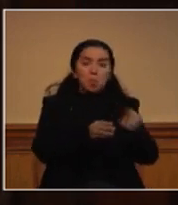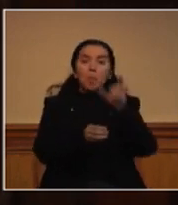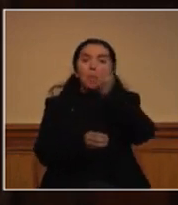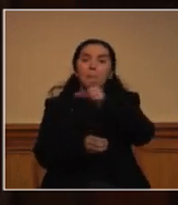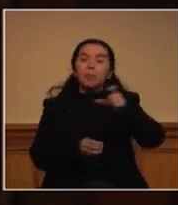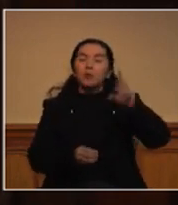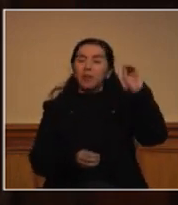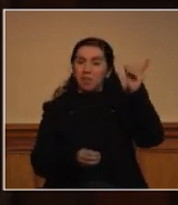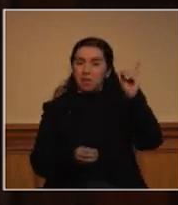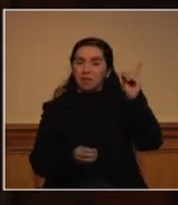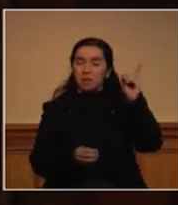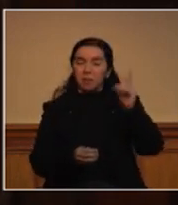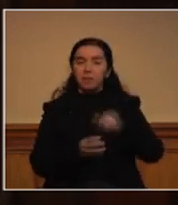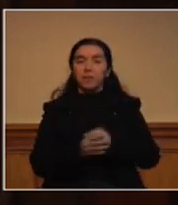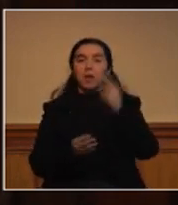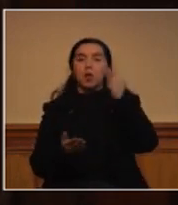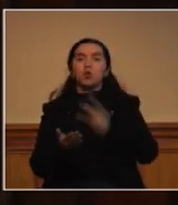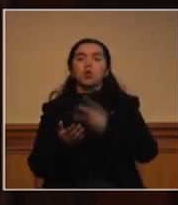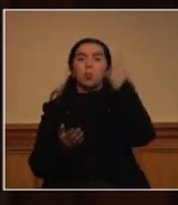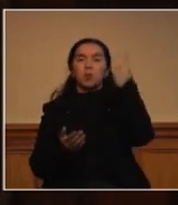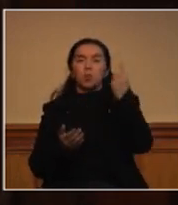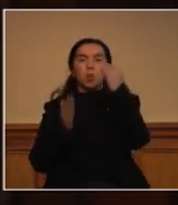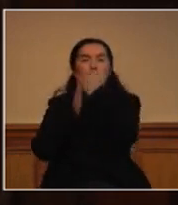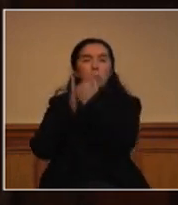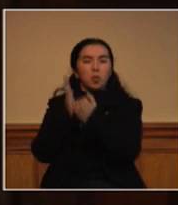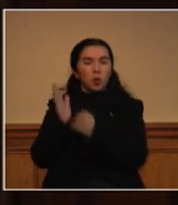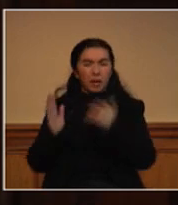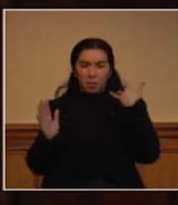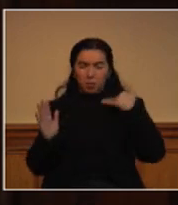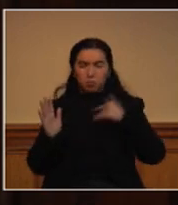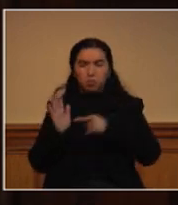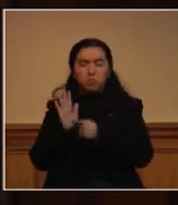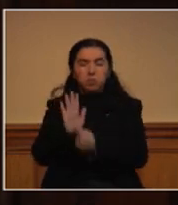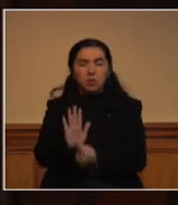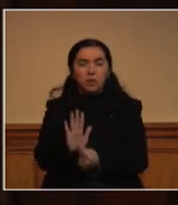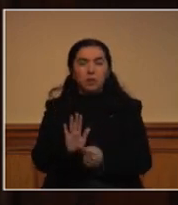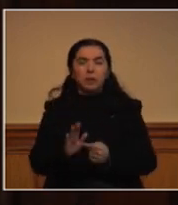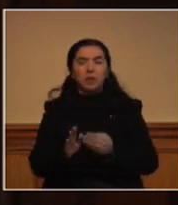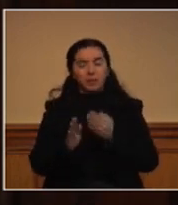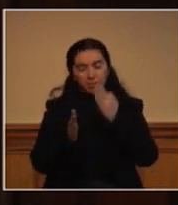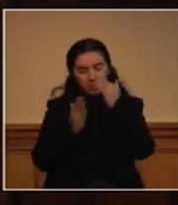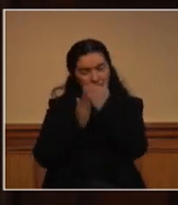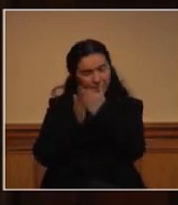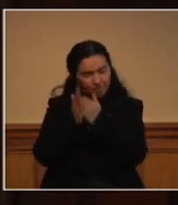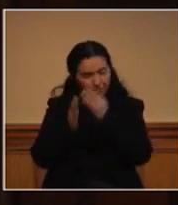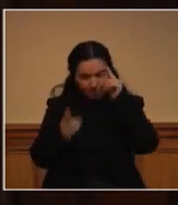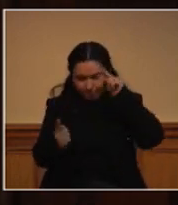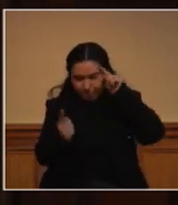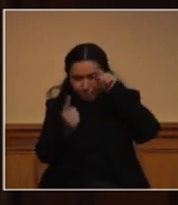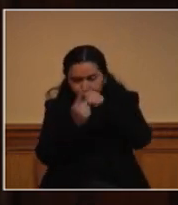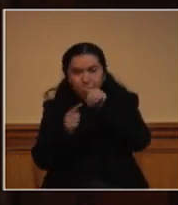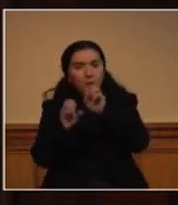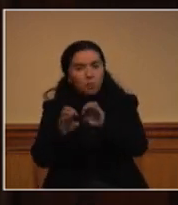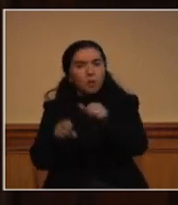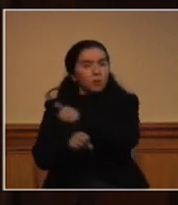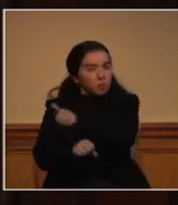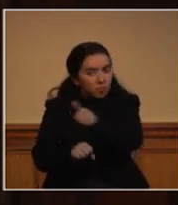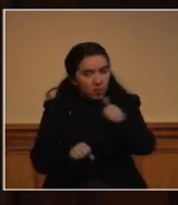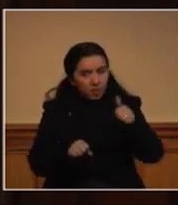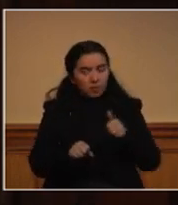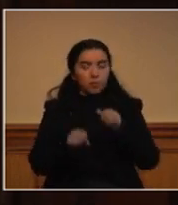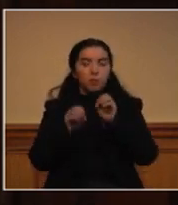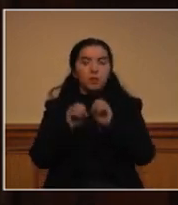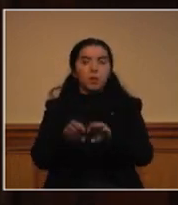UNESCO inicia un programa emblemático, un programa ya decidido hacia la educación para todos y hacia